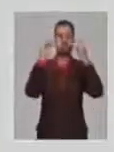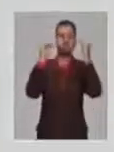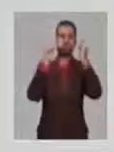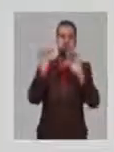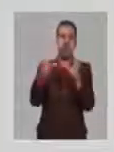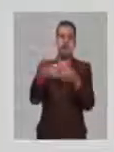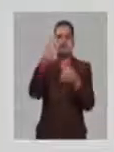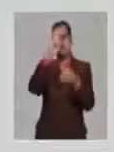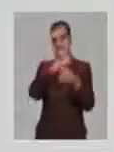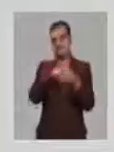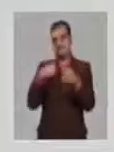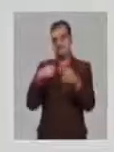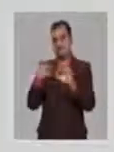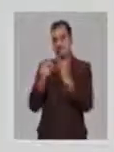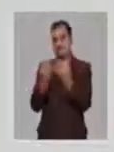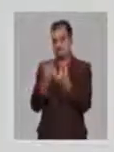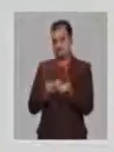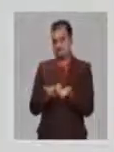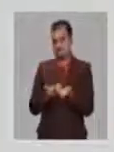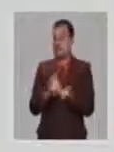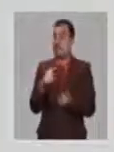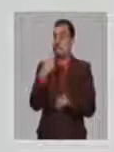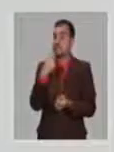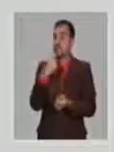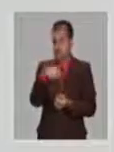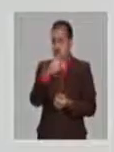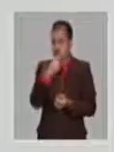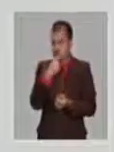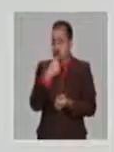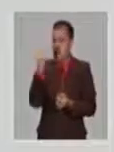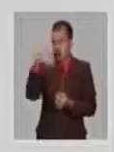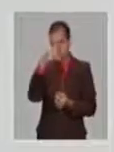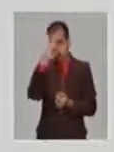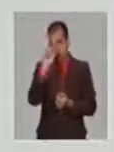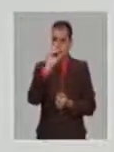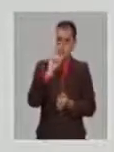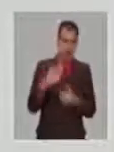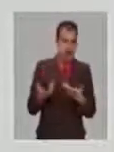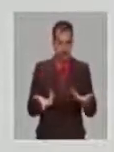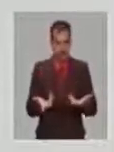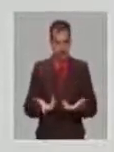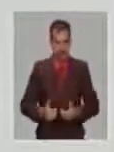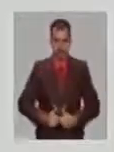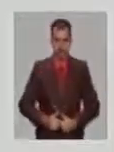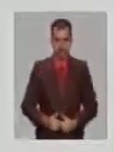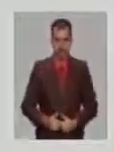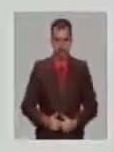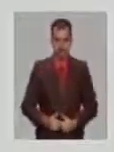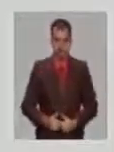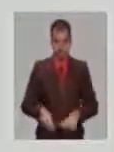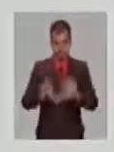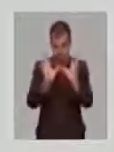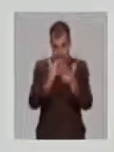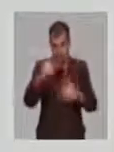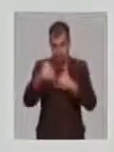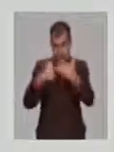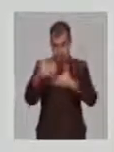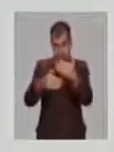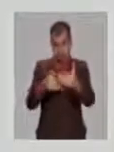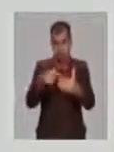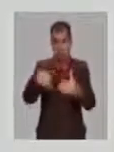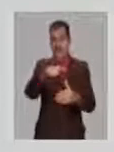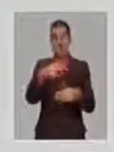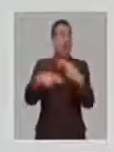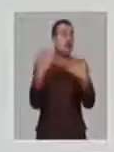inicial. Y donde el médico define que ese sujeto está apto y puede participar en el ensayo. Todo ese proceso ocurre en la